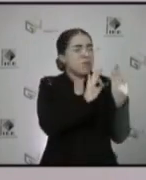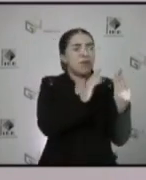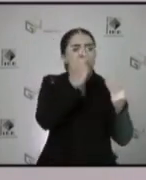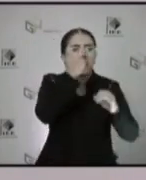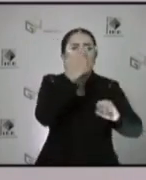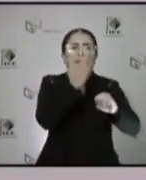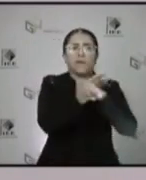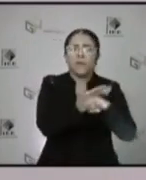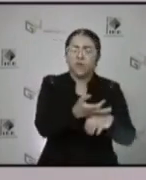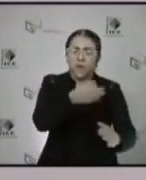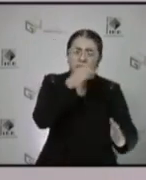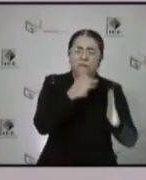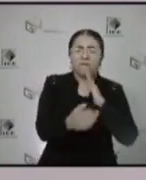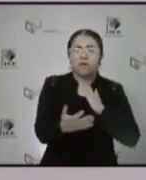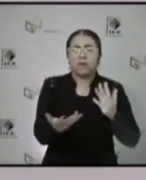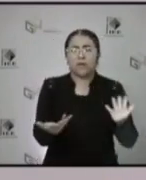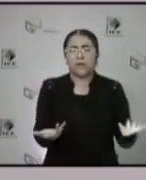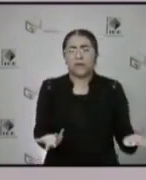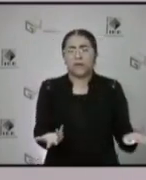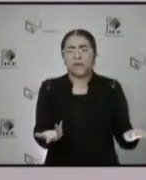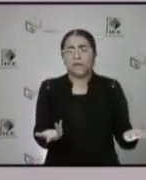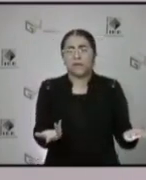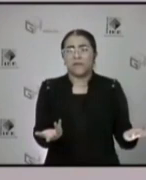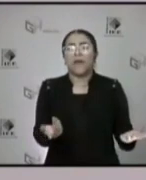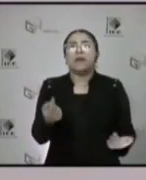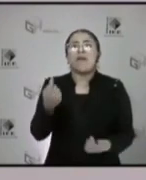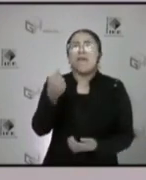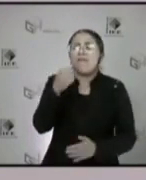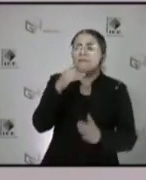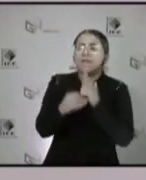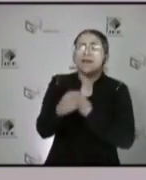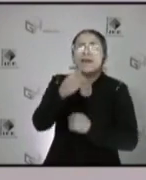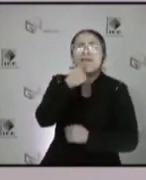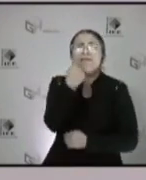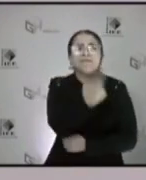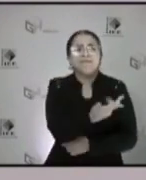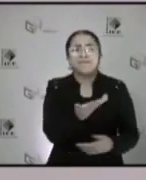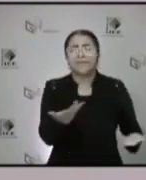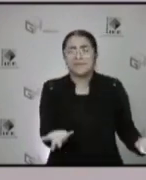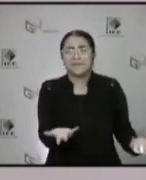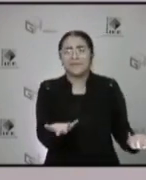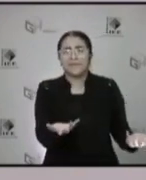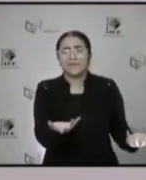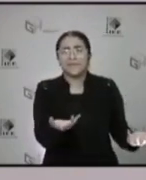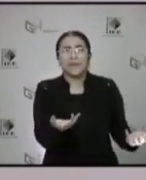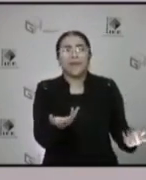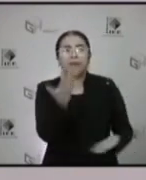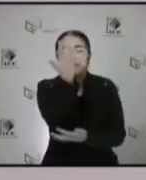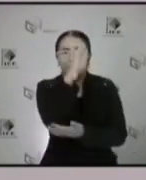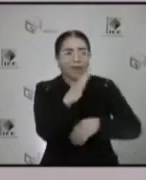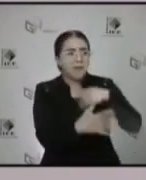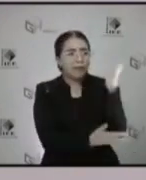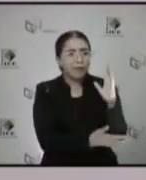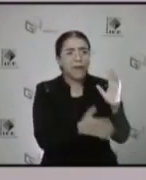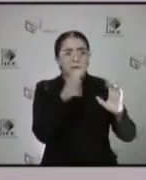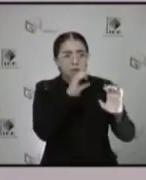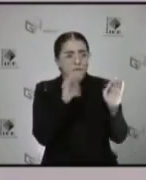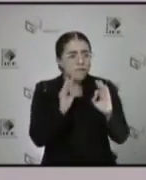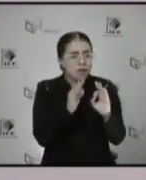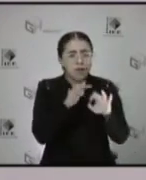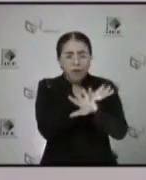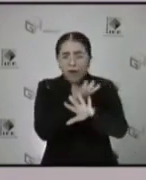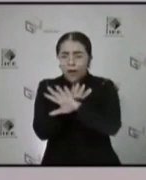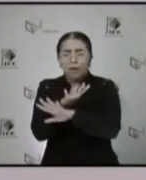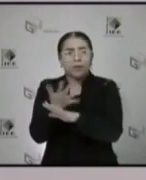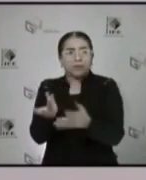responsable. Si hay algo que decir, es que nadie ha tomado en cuenta al medio ambiente.